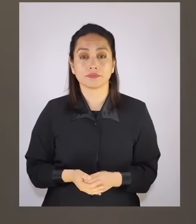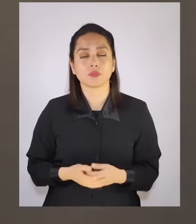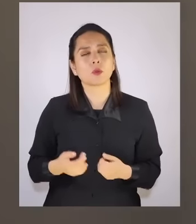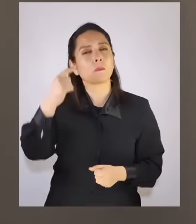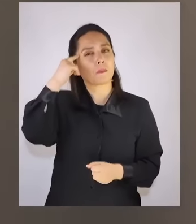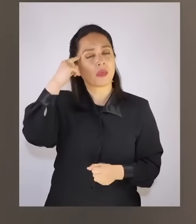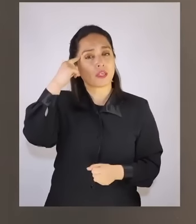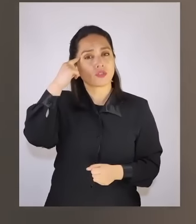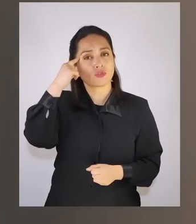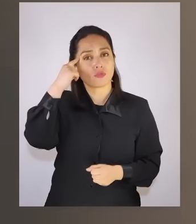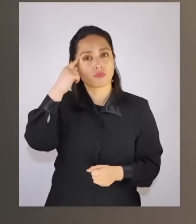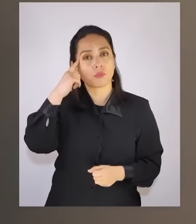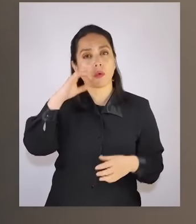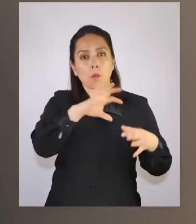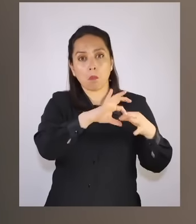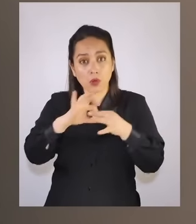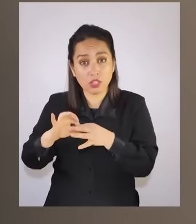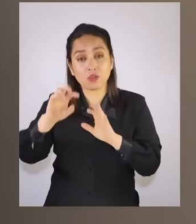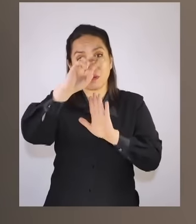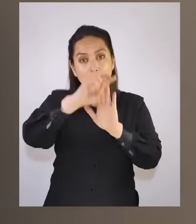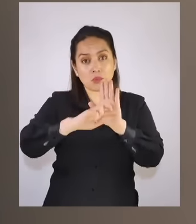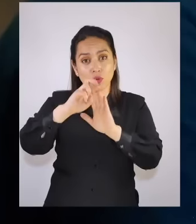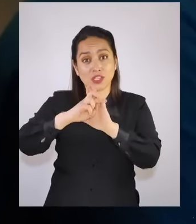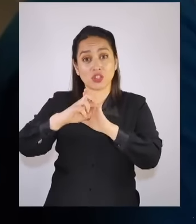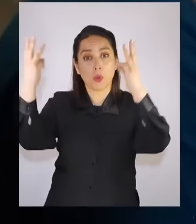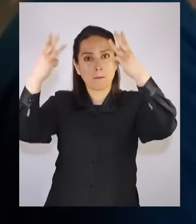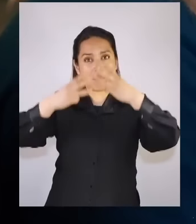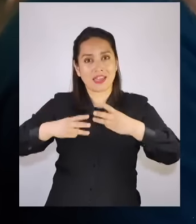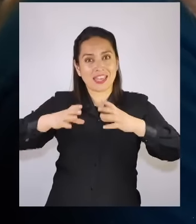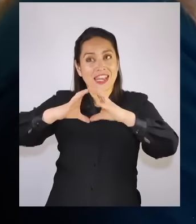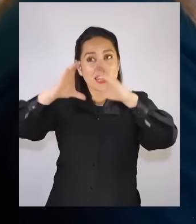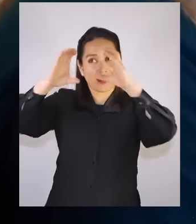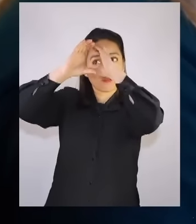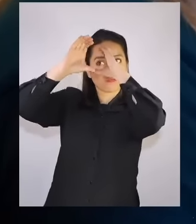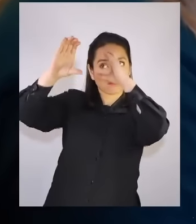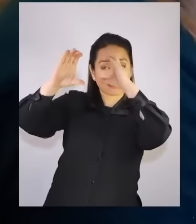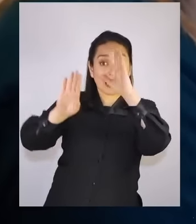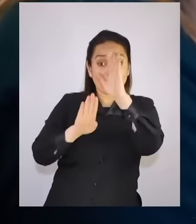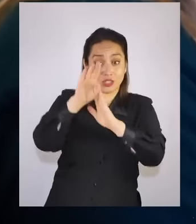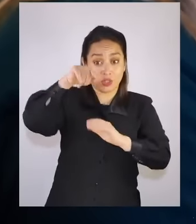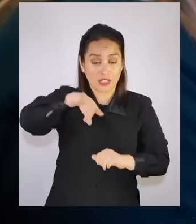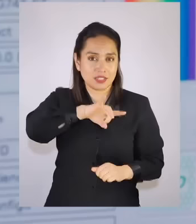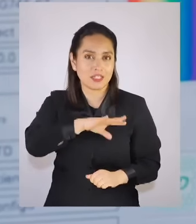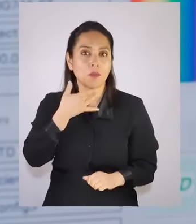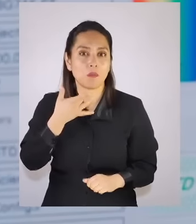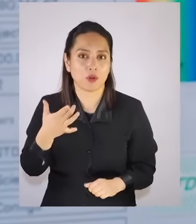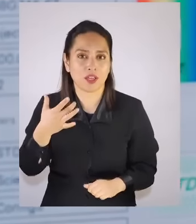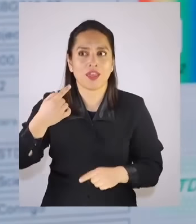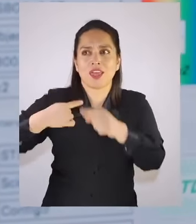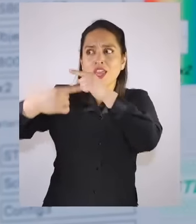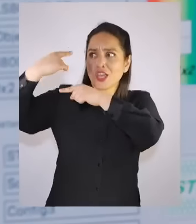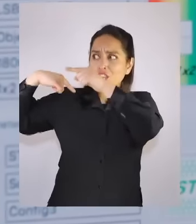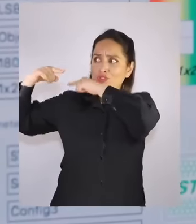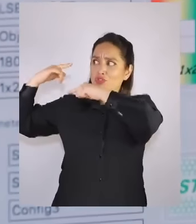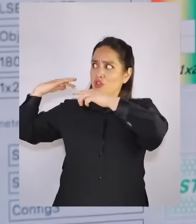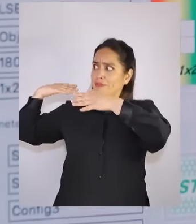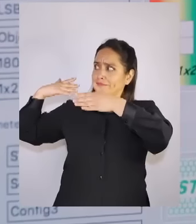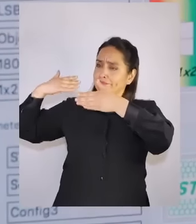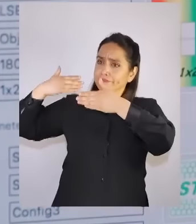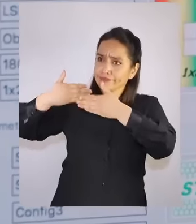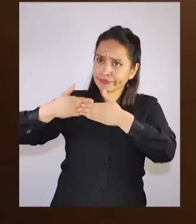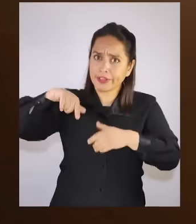Pienso que las razones por las cuales proyectos como el Magallanes Gigante se encuentran en desarrollo en el país es por la historia astronómica que existe en